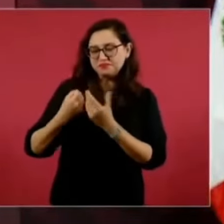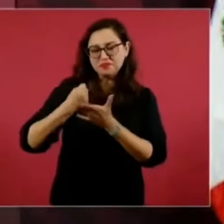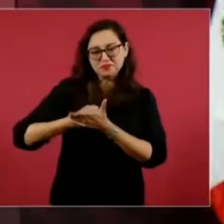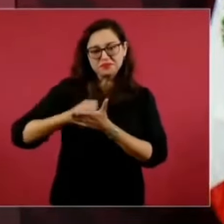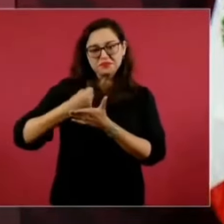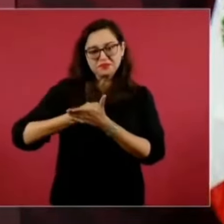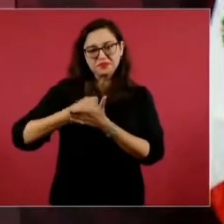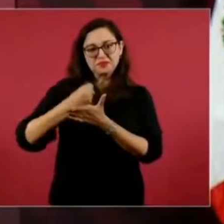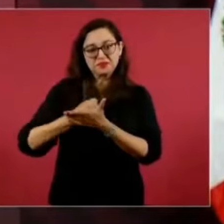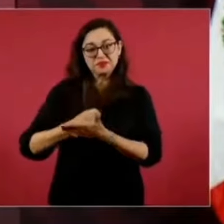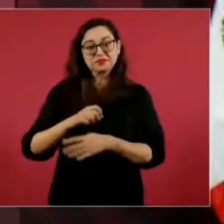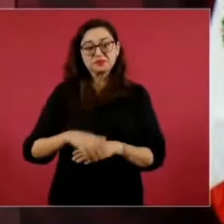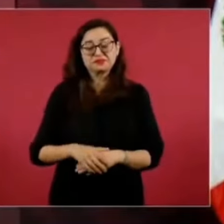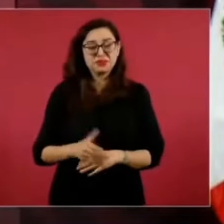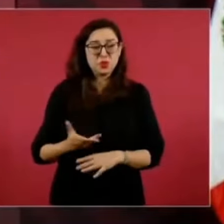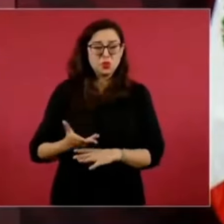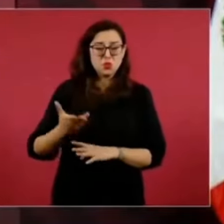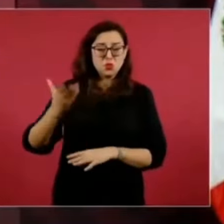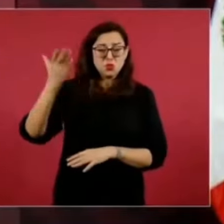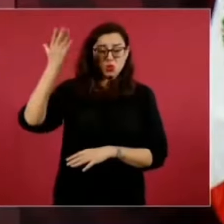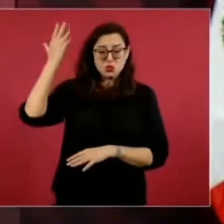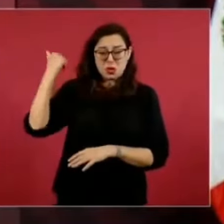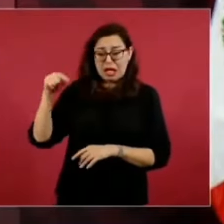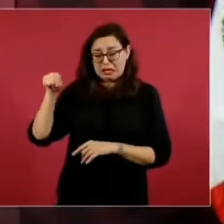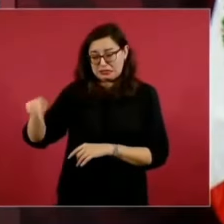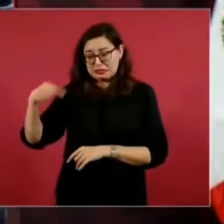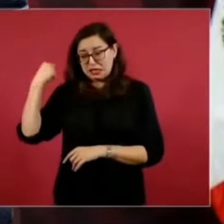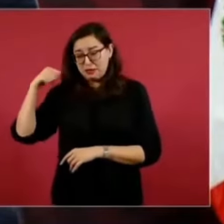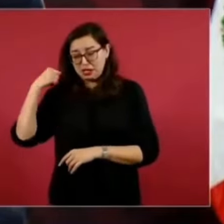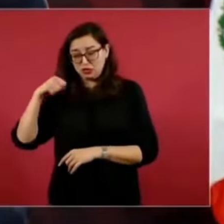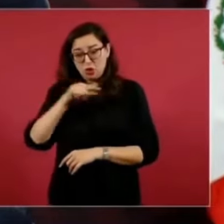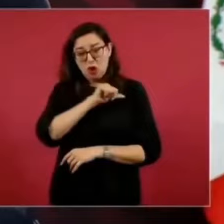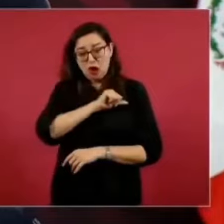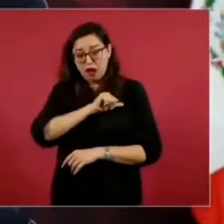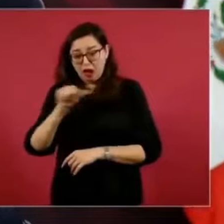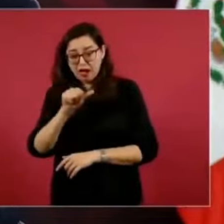caminamos juntos en El Éxodo por la democracia